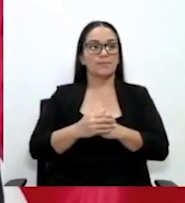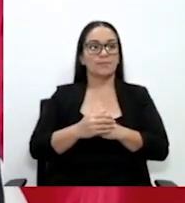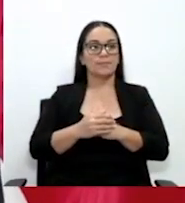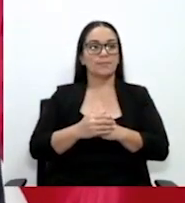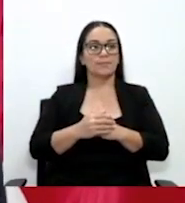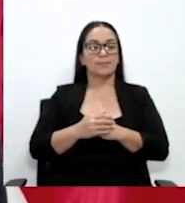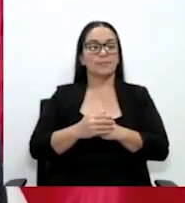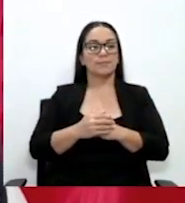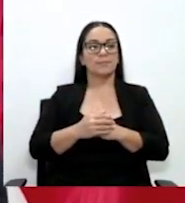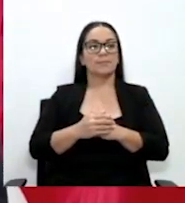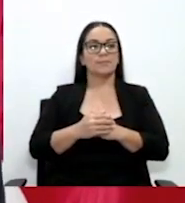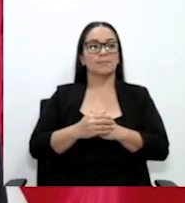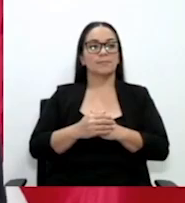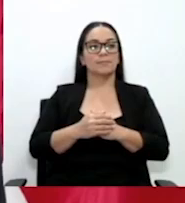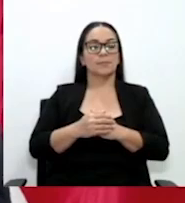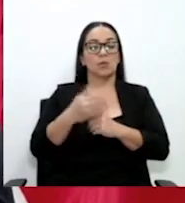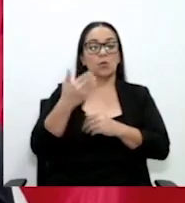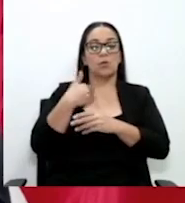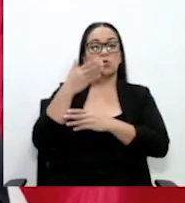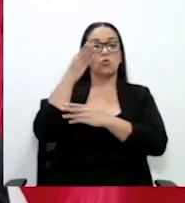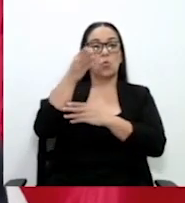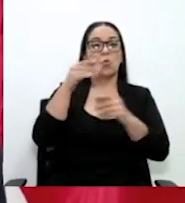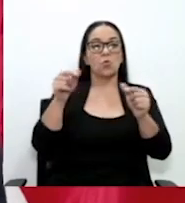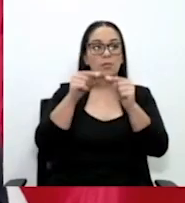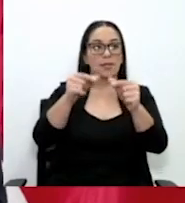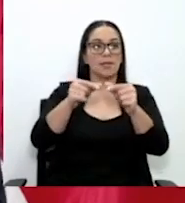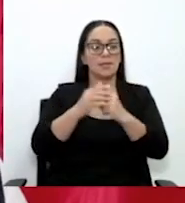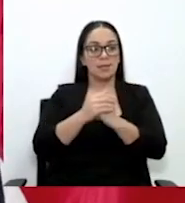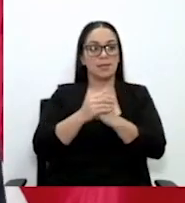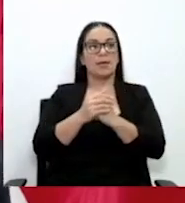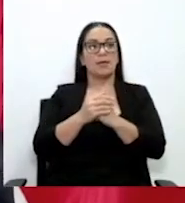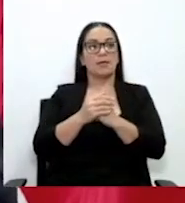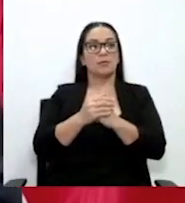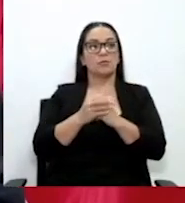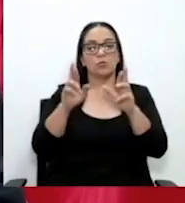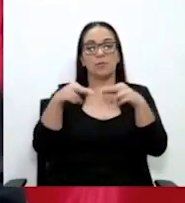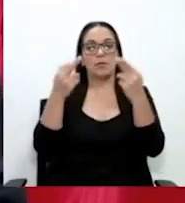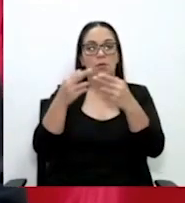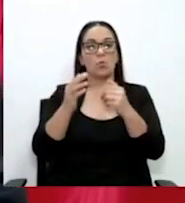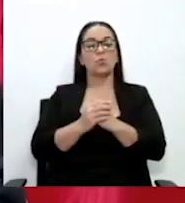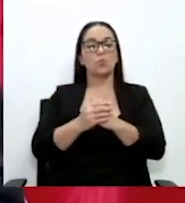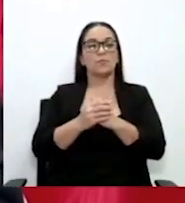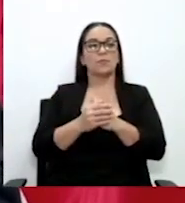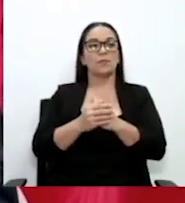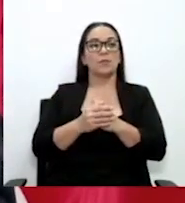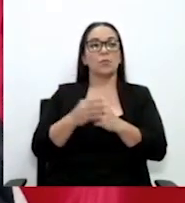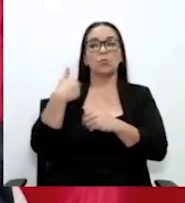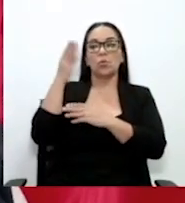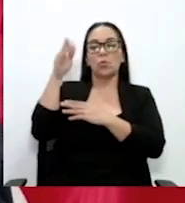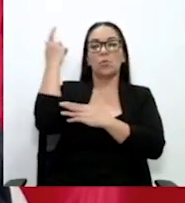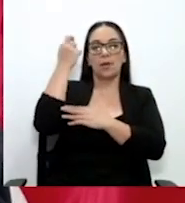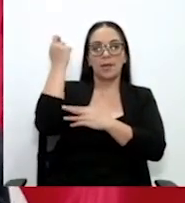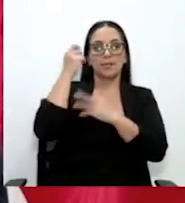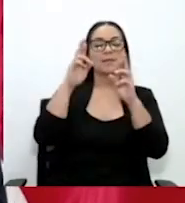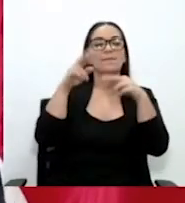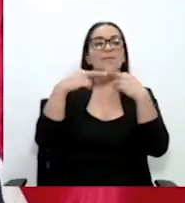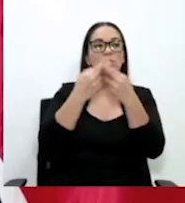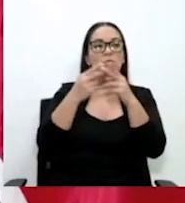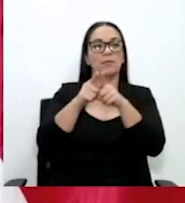Cada vez que yo voy a una gira en Limón me voy a volver a reunir con ellos. Cuando voy a Guanacaste me reúno con los